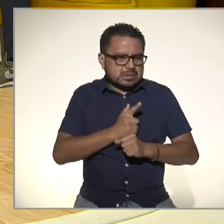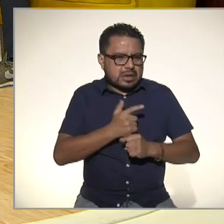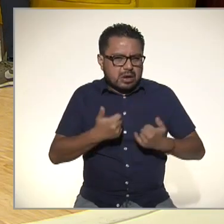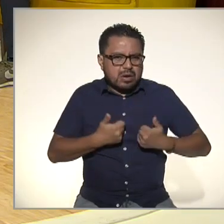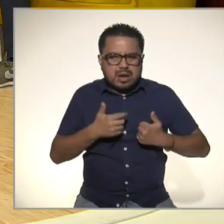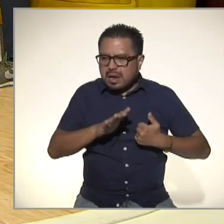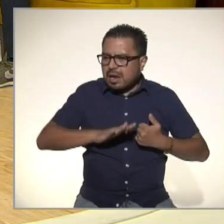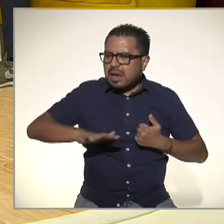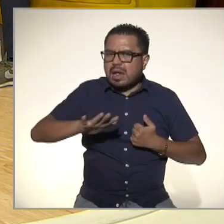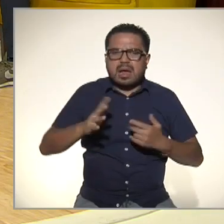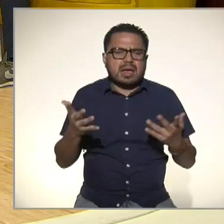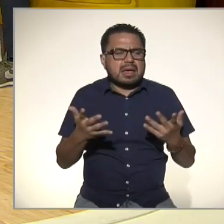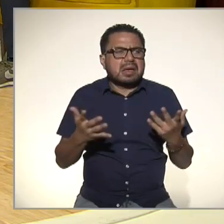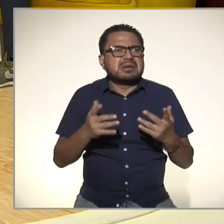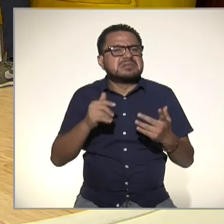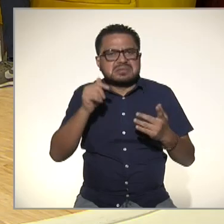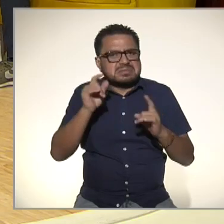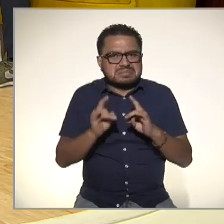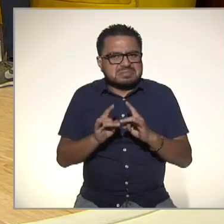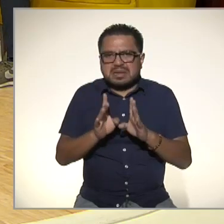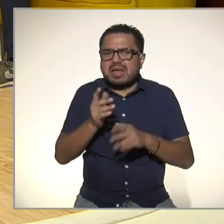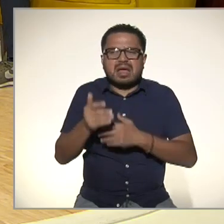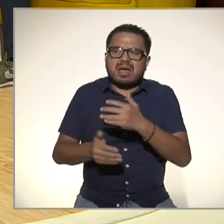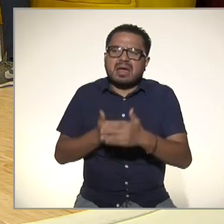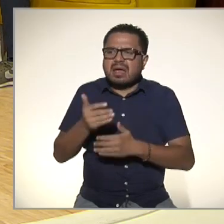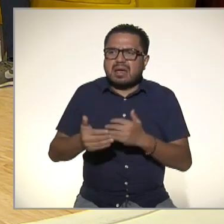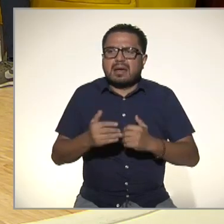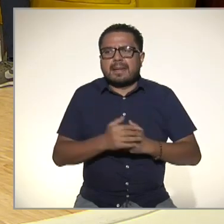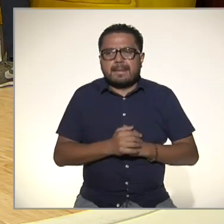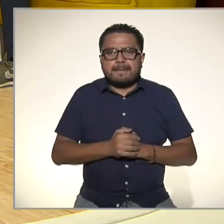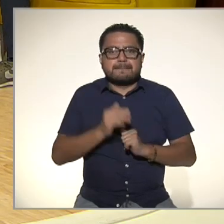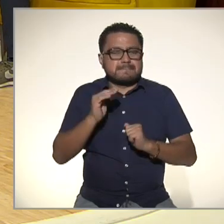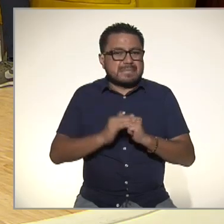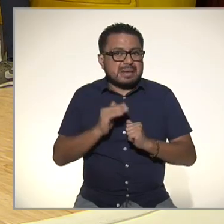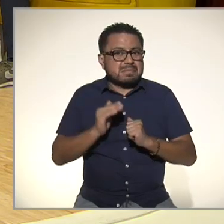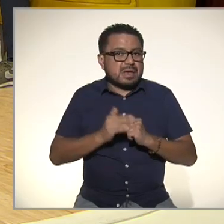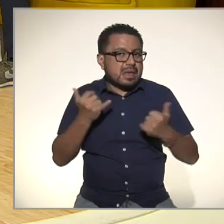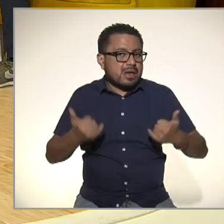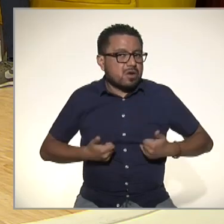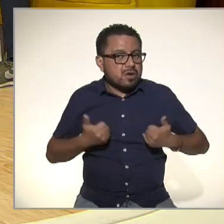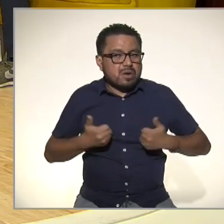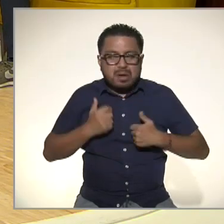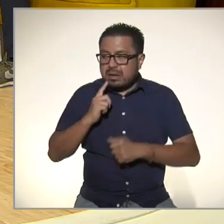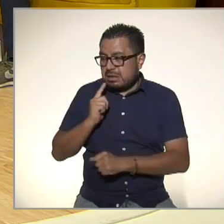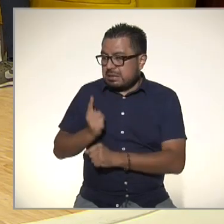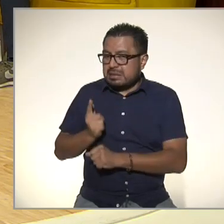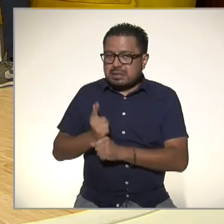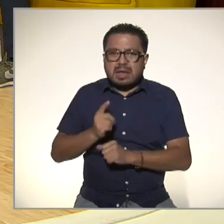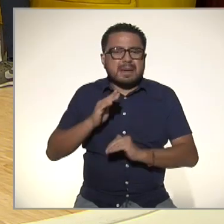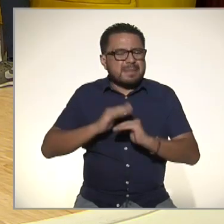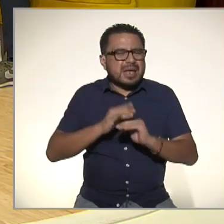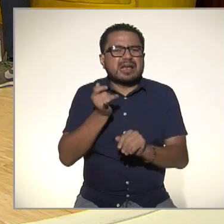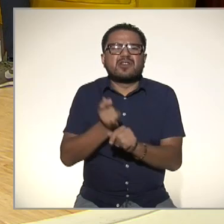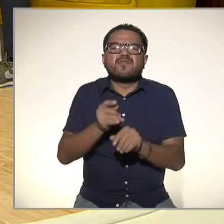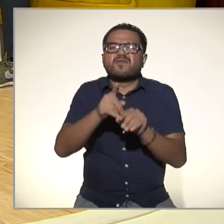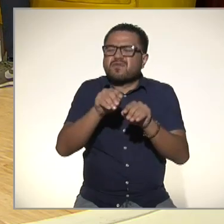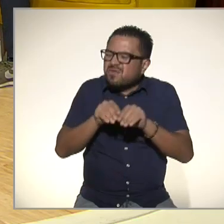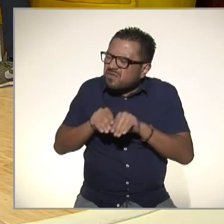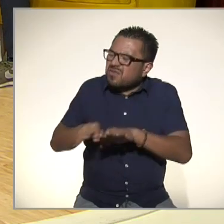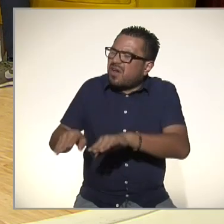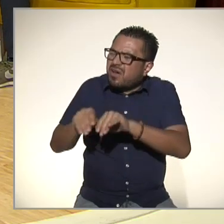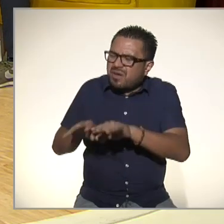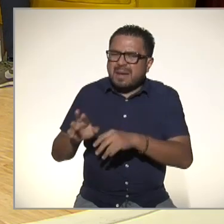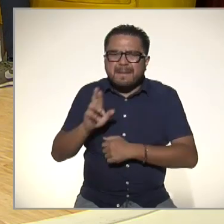van a tener, pues, hagan lo que hagan. Digo, y cada vez empiezan a más temprana edad. Por otro lado, entonces, mientras más información tengan por ese lado,